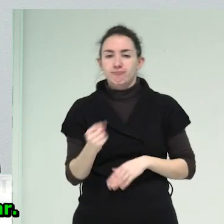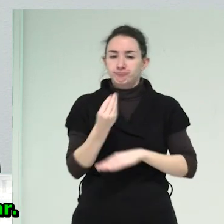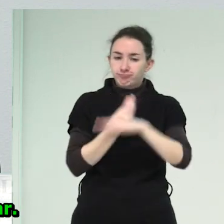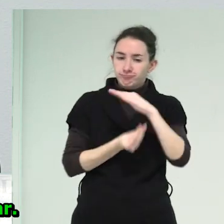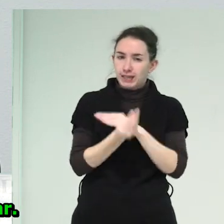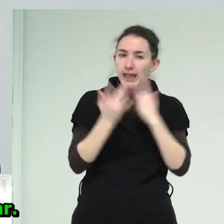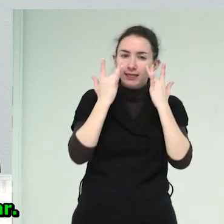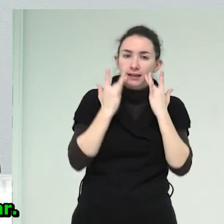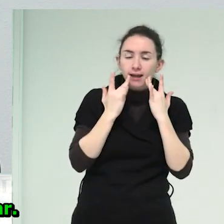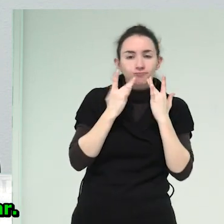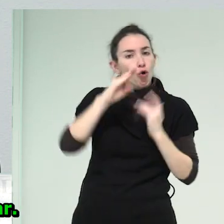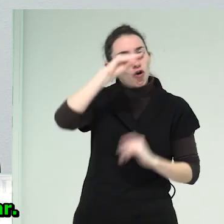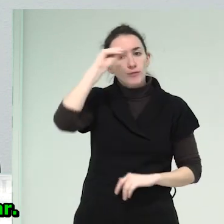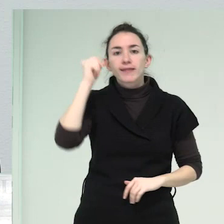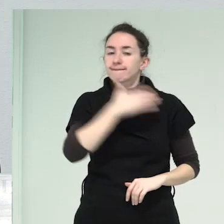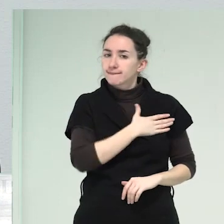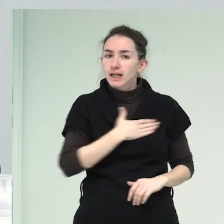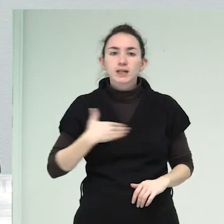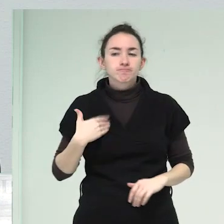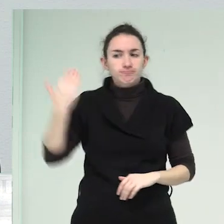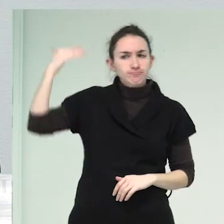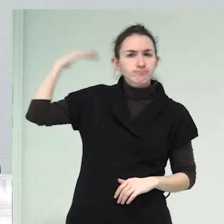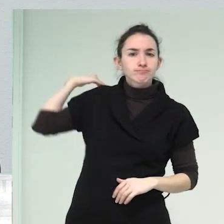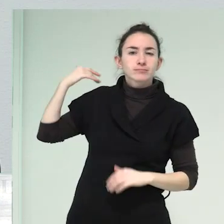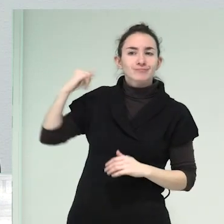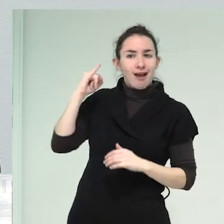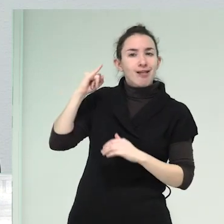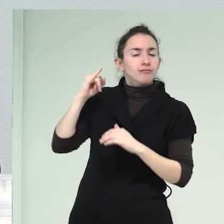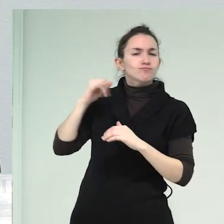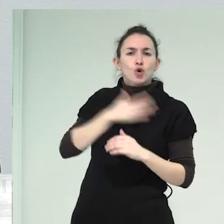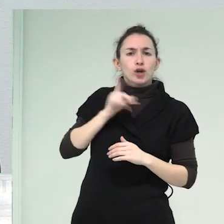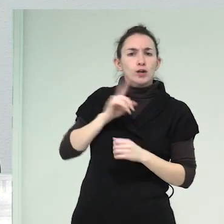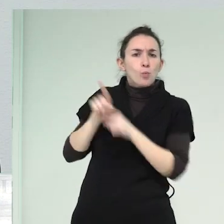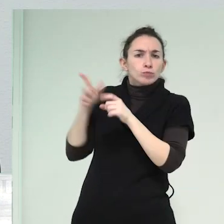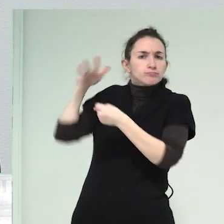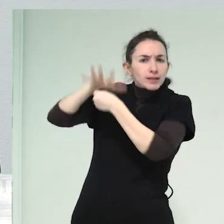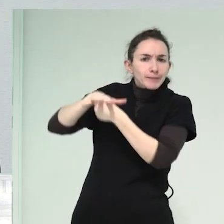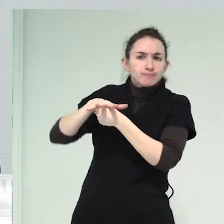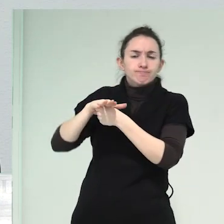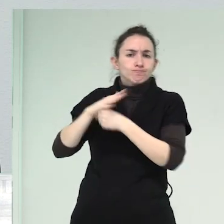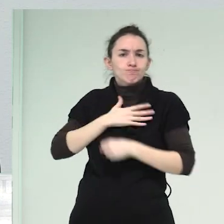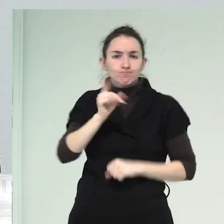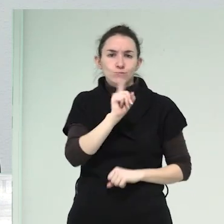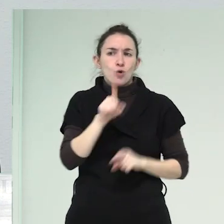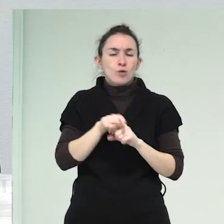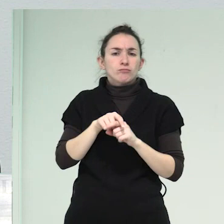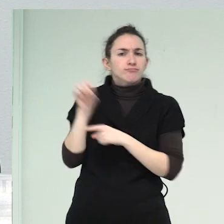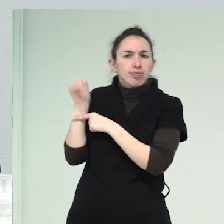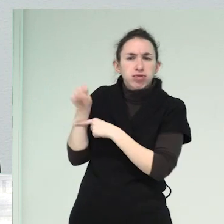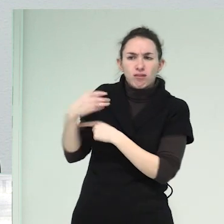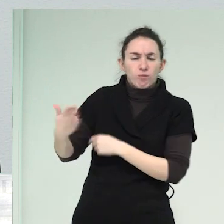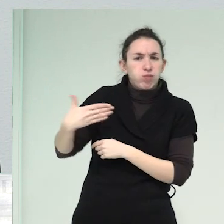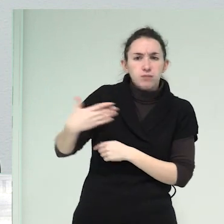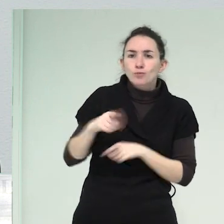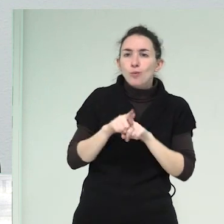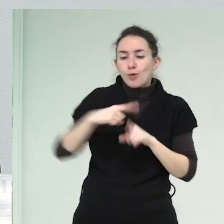quieren olvidar, se quieren ocultar, se han ocultado toda la vida, se han menospreciado y se han violentado, se han borrado de la